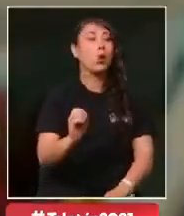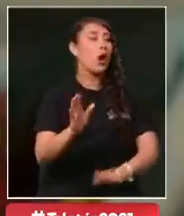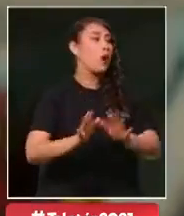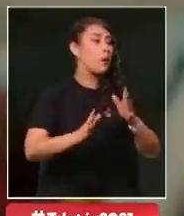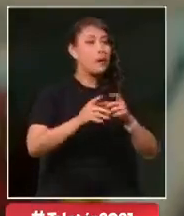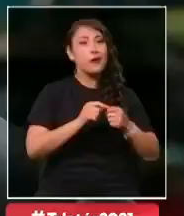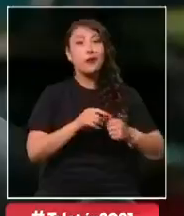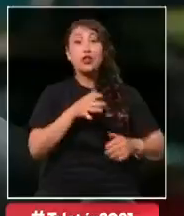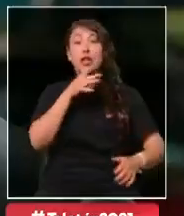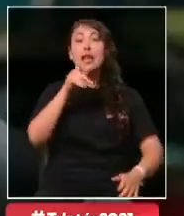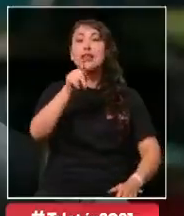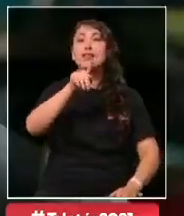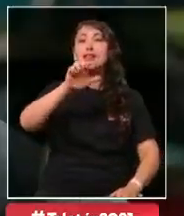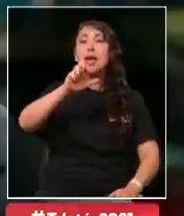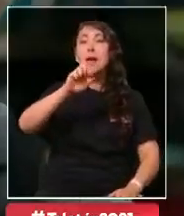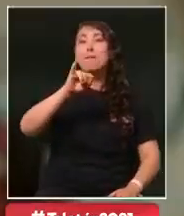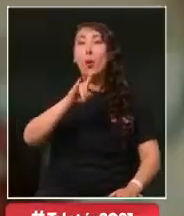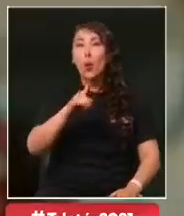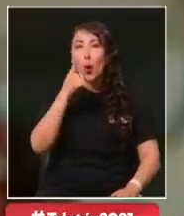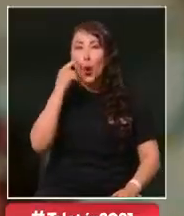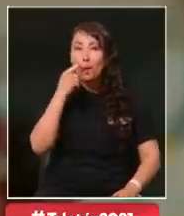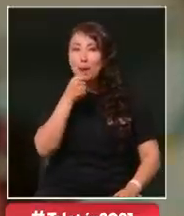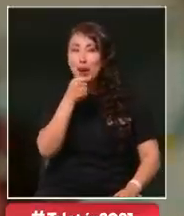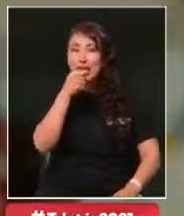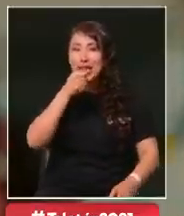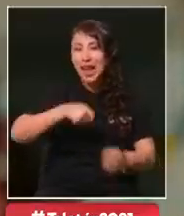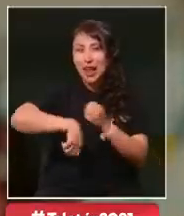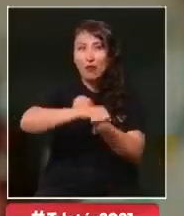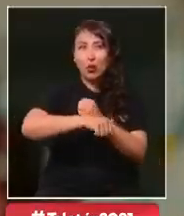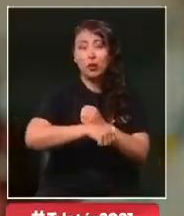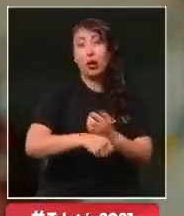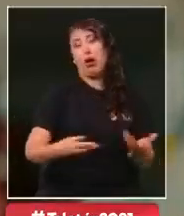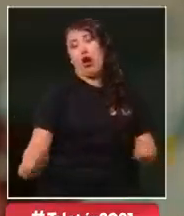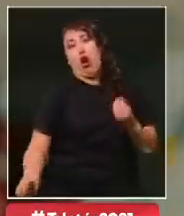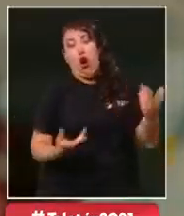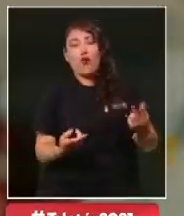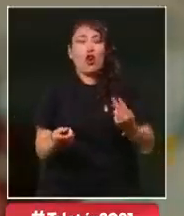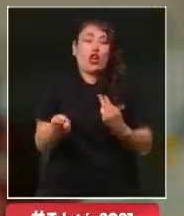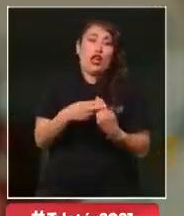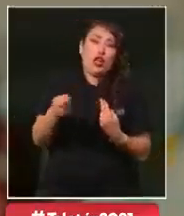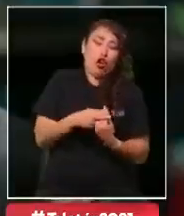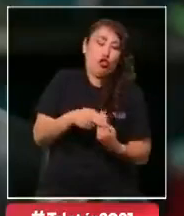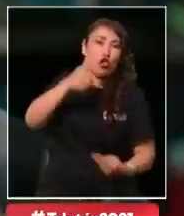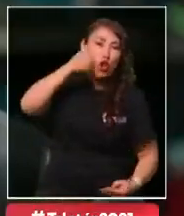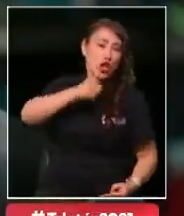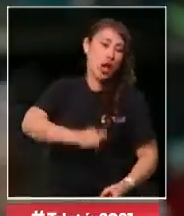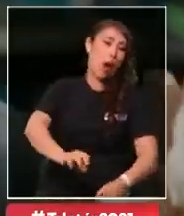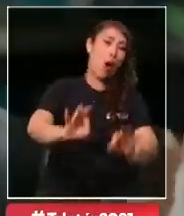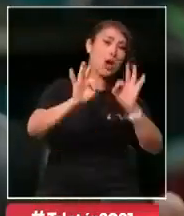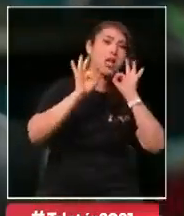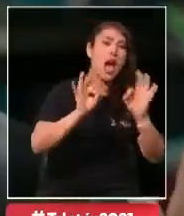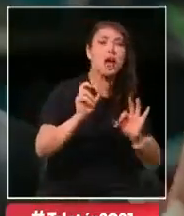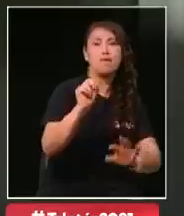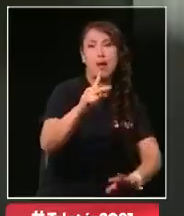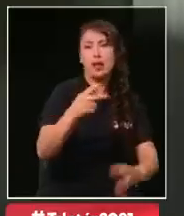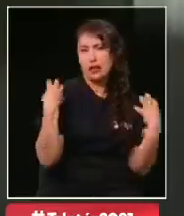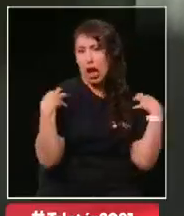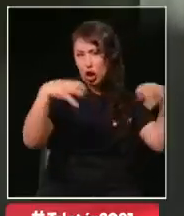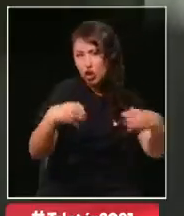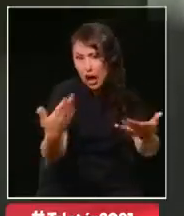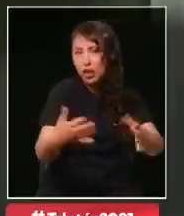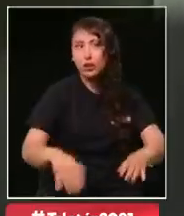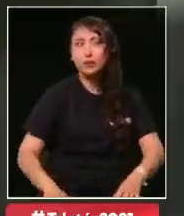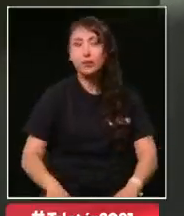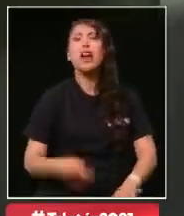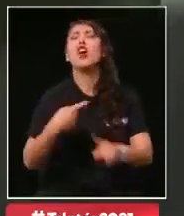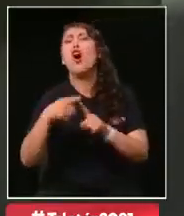ejemplo, el CEPU. Pero es así, la Teletón. Es todos los días, ok, perfecto, te lo cedo. A ver otro. O sea, ¿sabes qué?